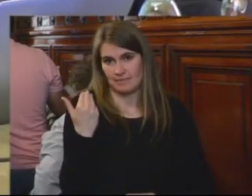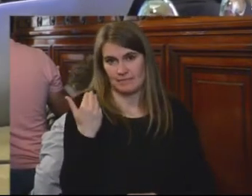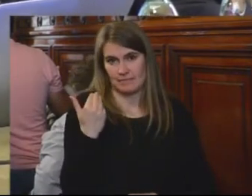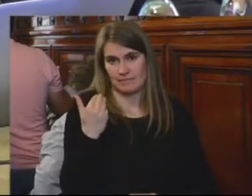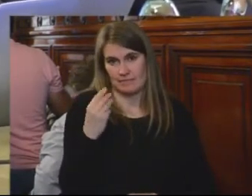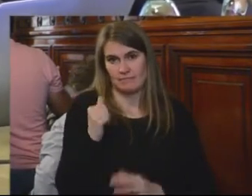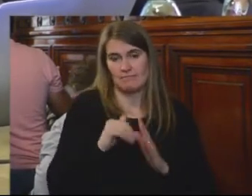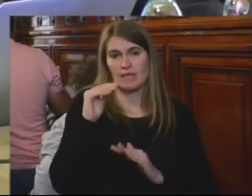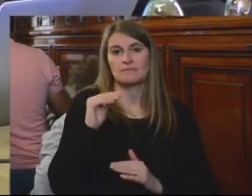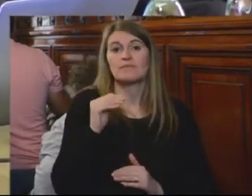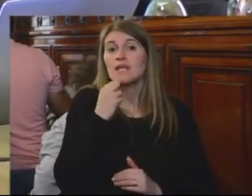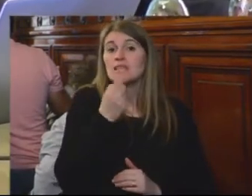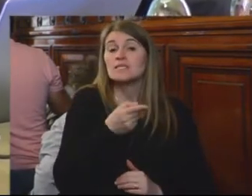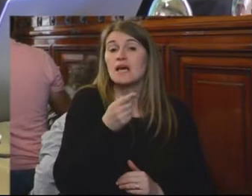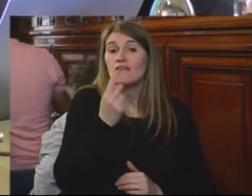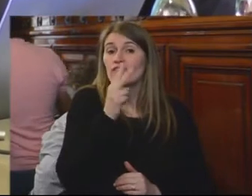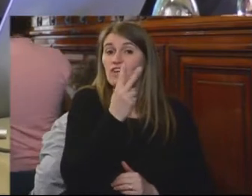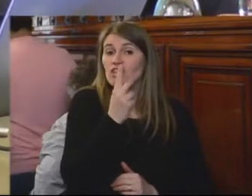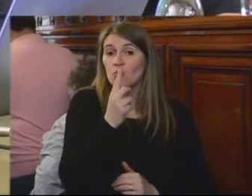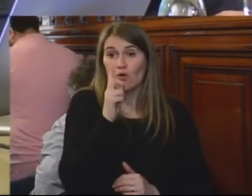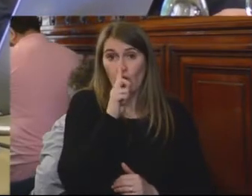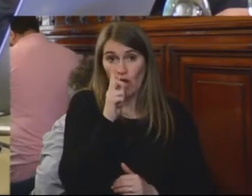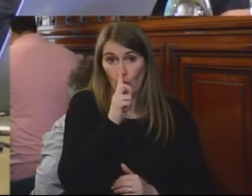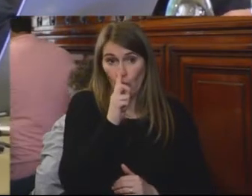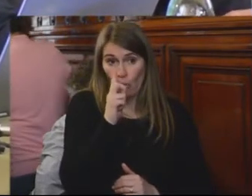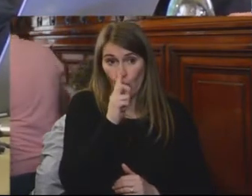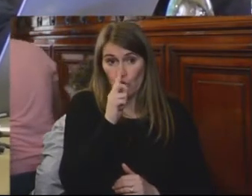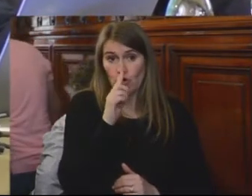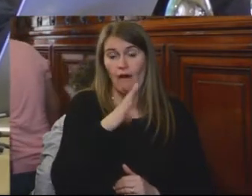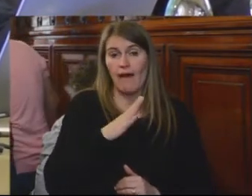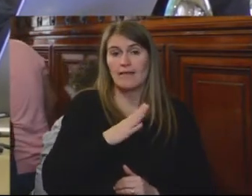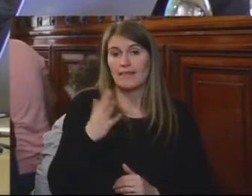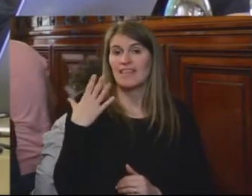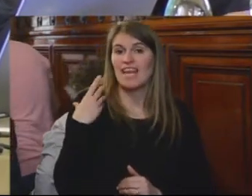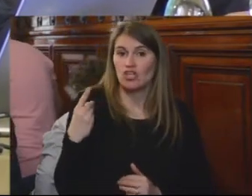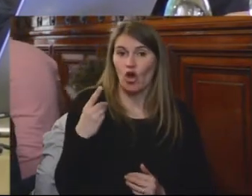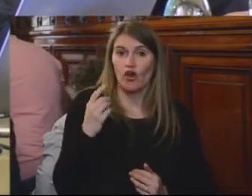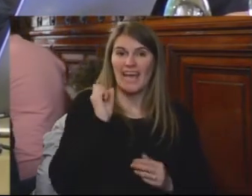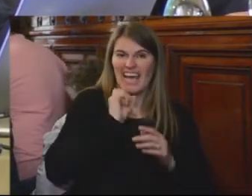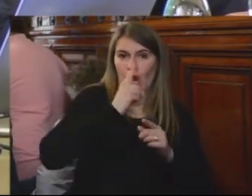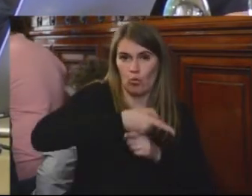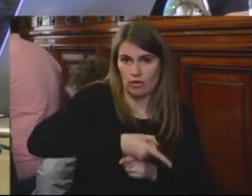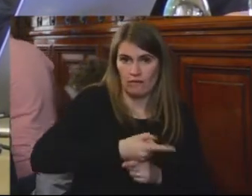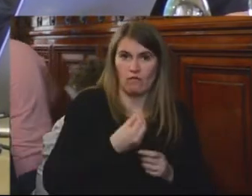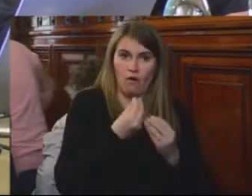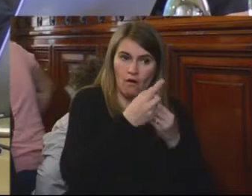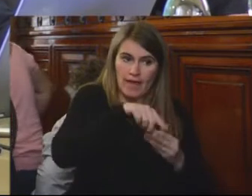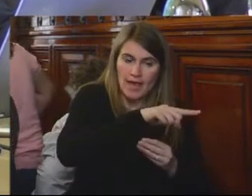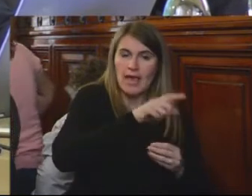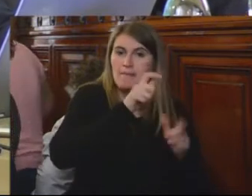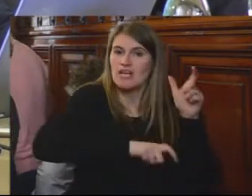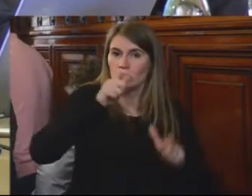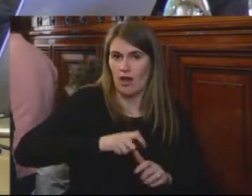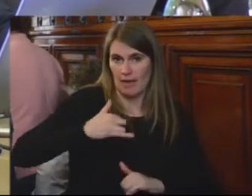de hecho con fecha 21 de junio se remitió al director ejecutivo del cels gastón chillier los listados del personal militar que se